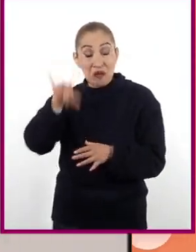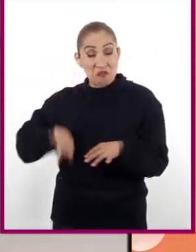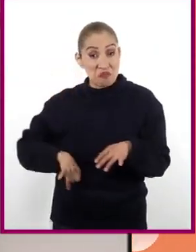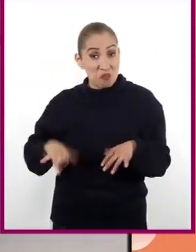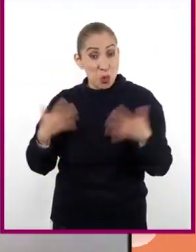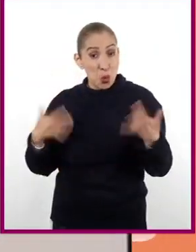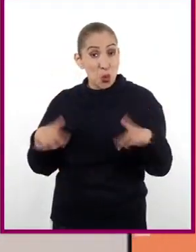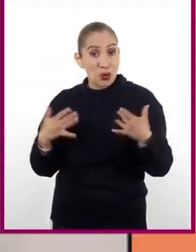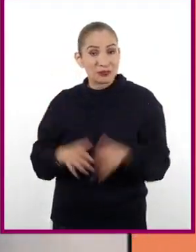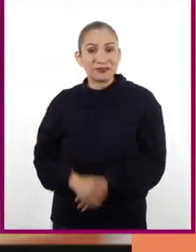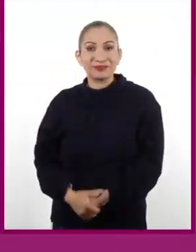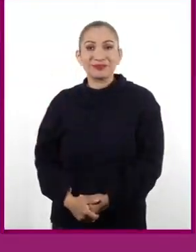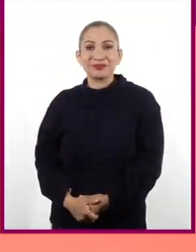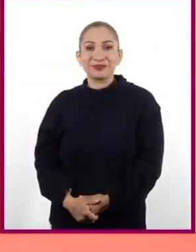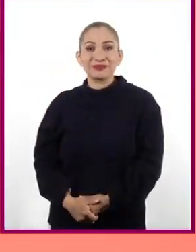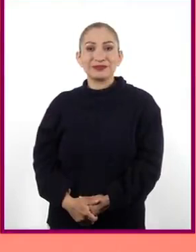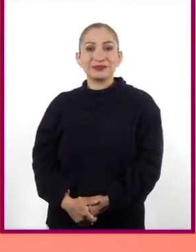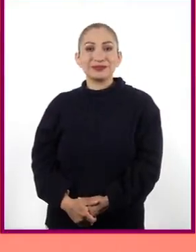cosas impresionantes.